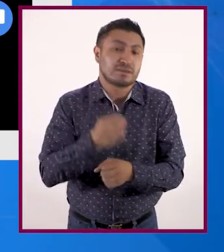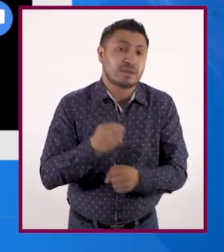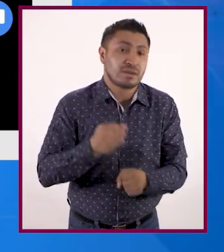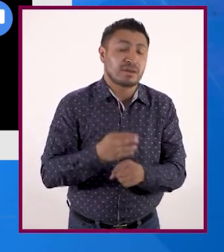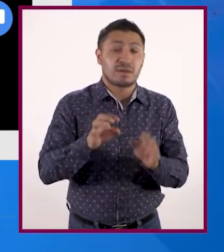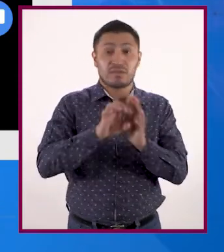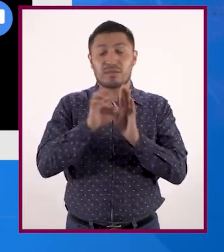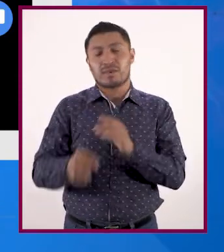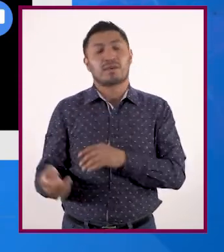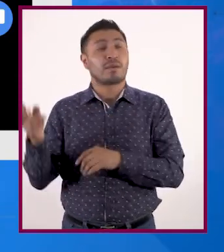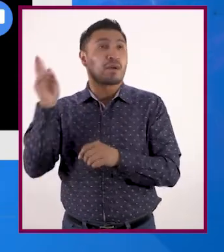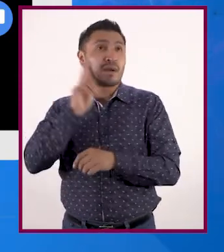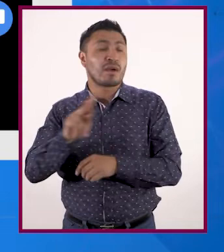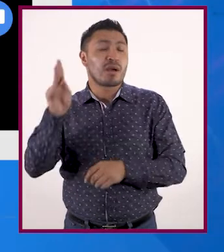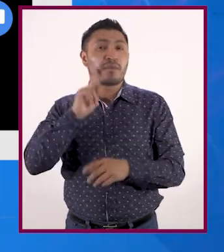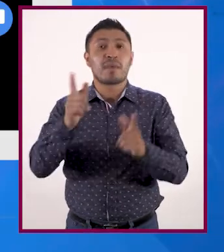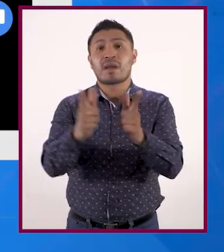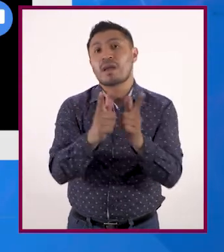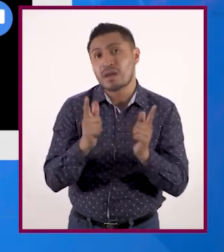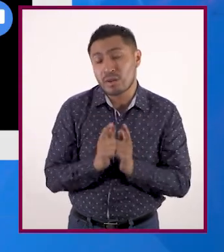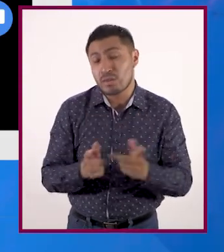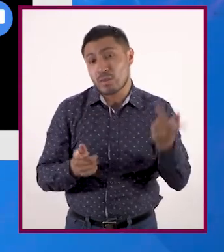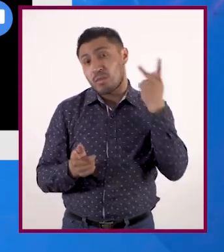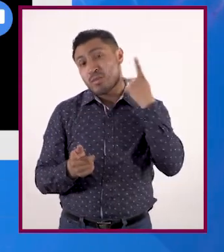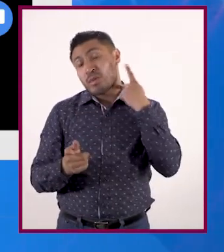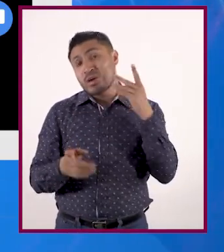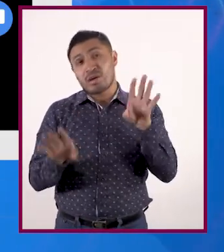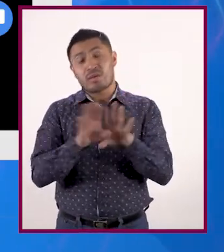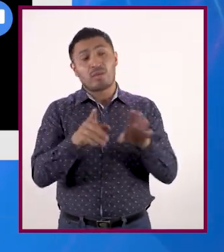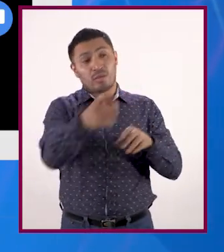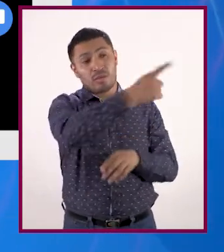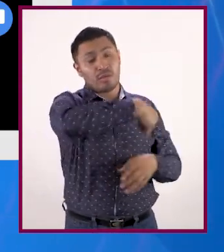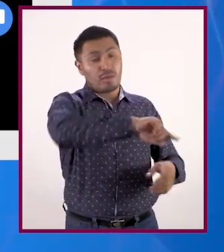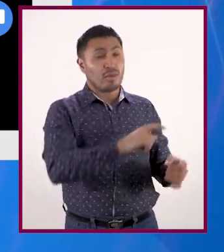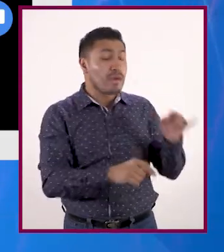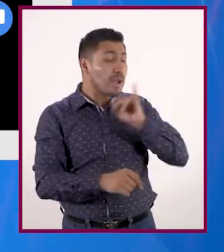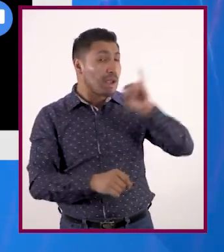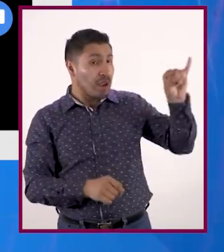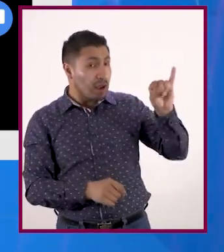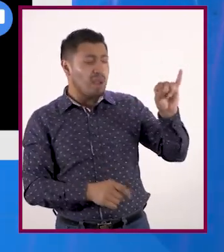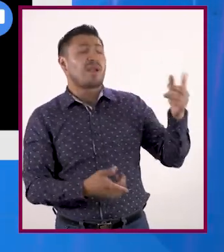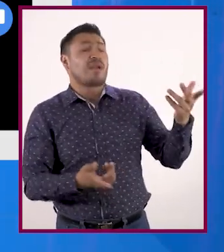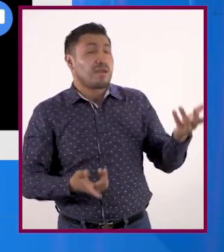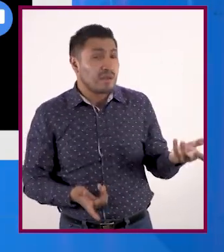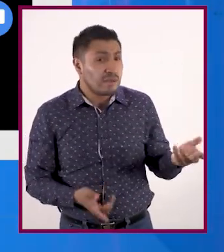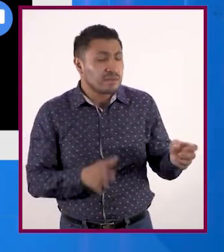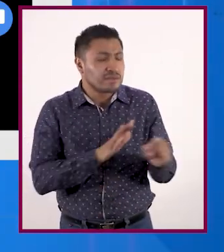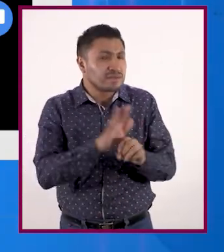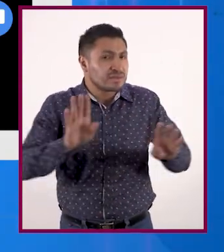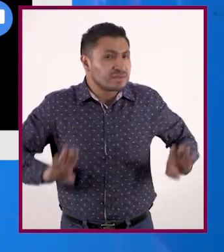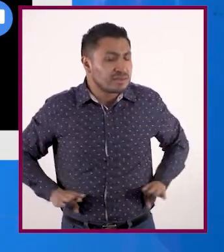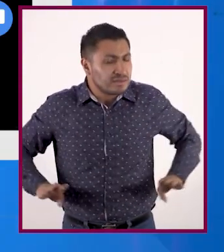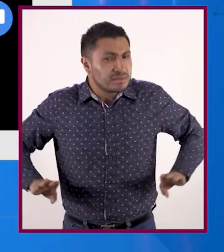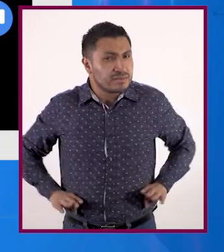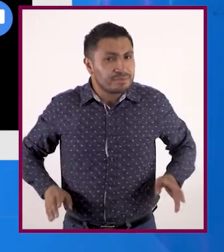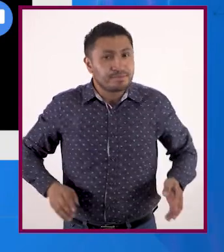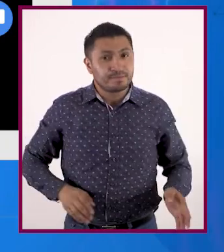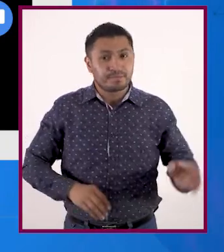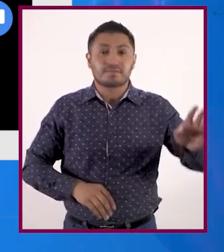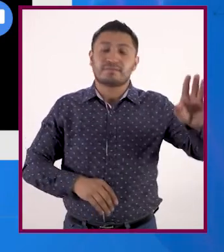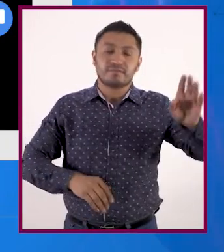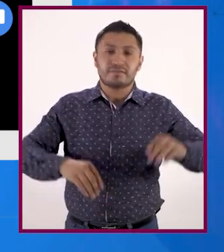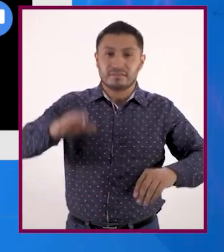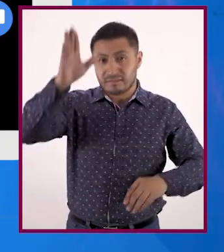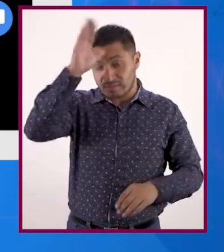digamos por decir a ver los partidos políticos que en teoría están asociados en la izquierda qué elementos son característicos están a favor de las